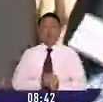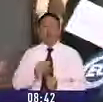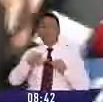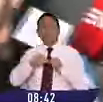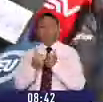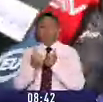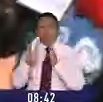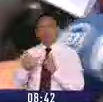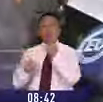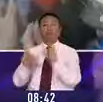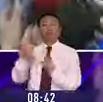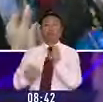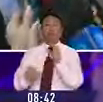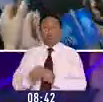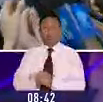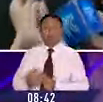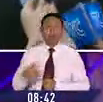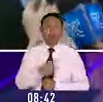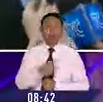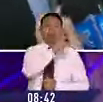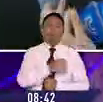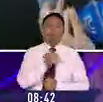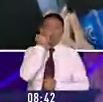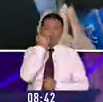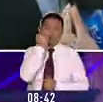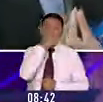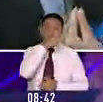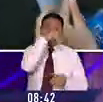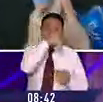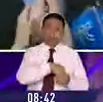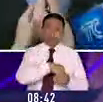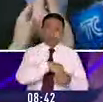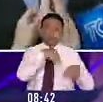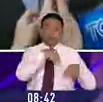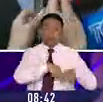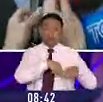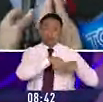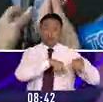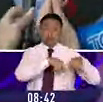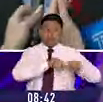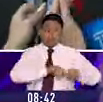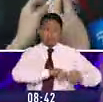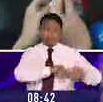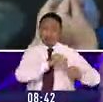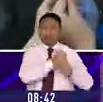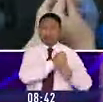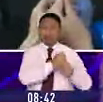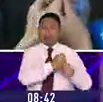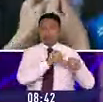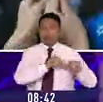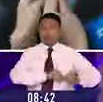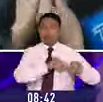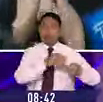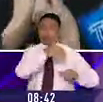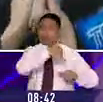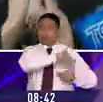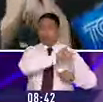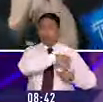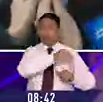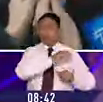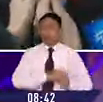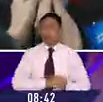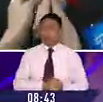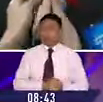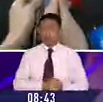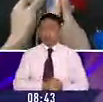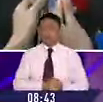Por lo tanto, los trabajadores que son de planta, que son de carrera, ellos pueden ingresar a generar sus labores. Y lo que